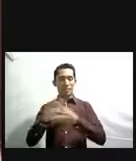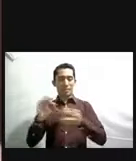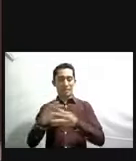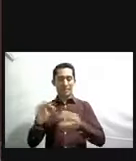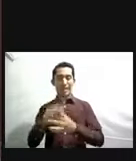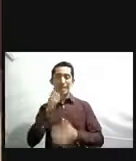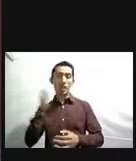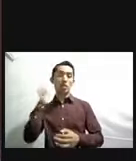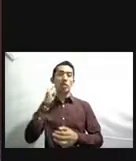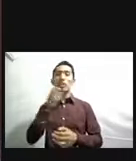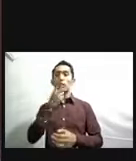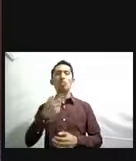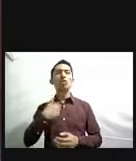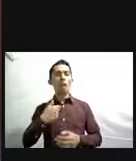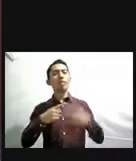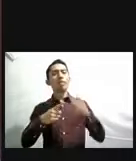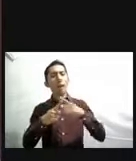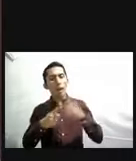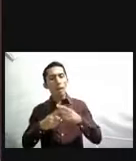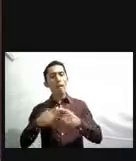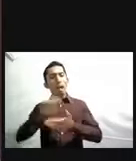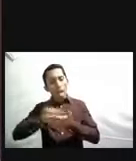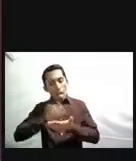porque no se ve resultados o no se ve